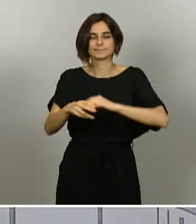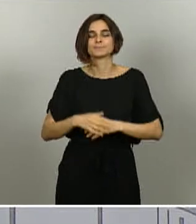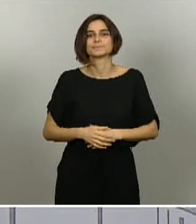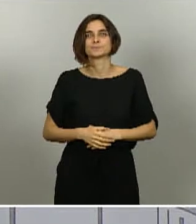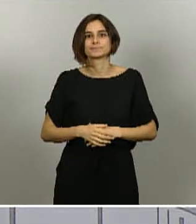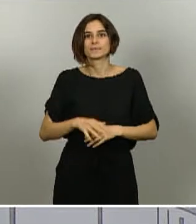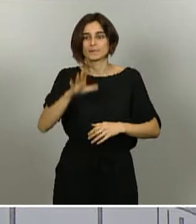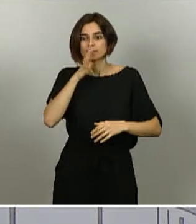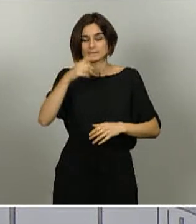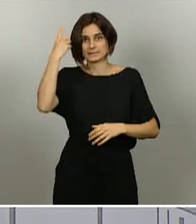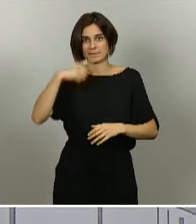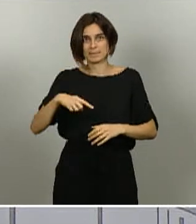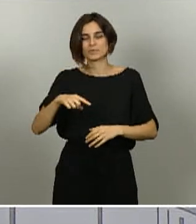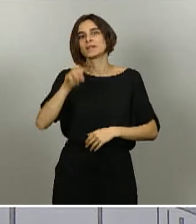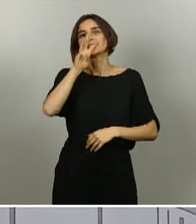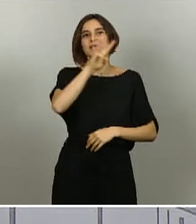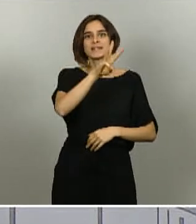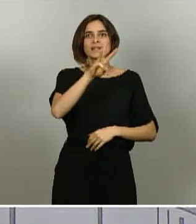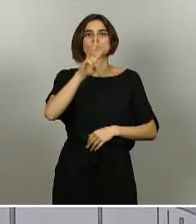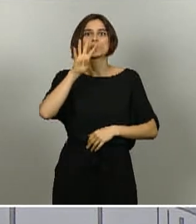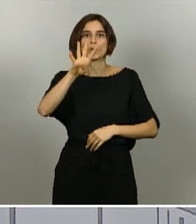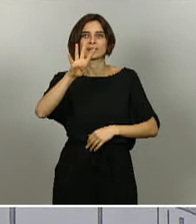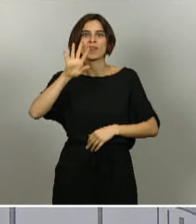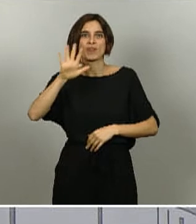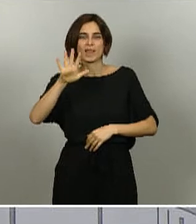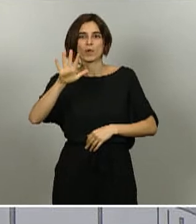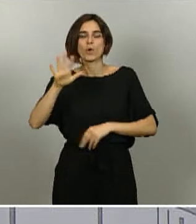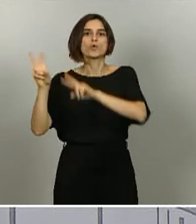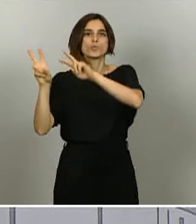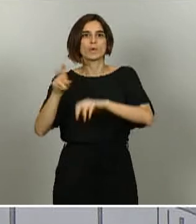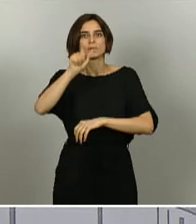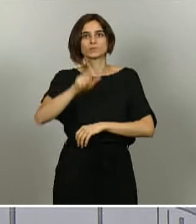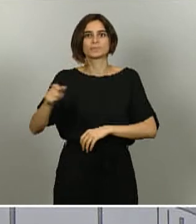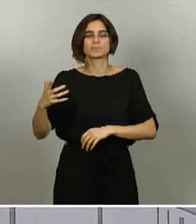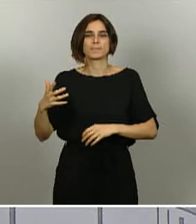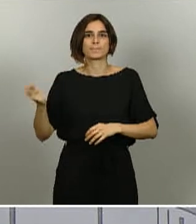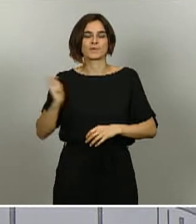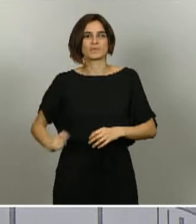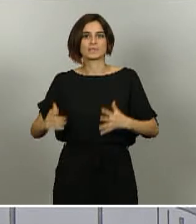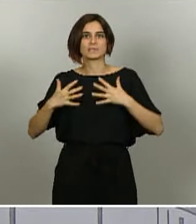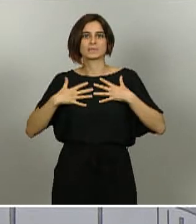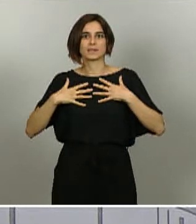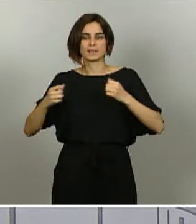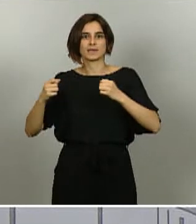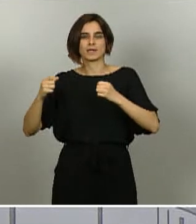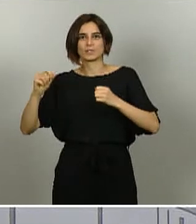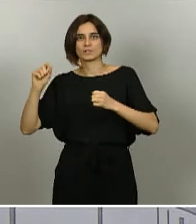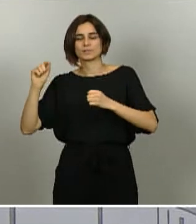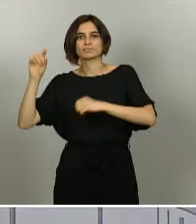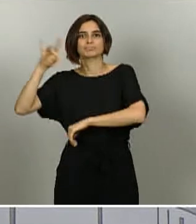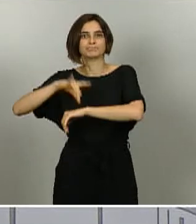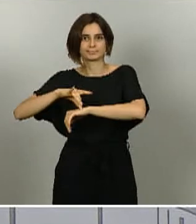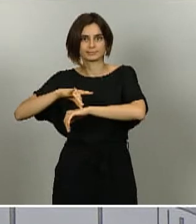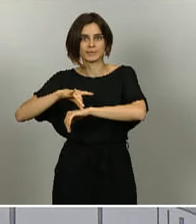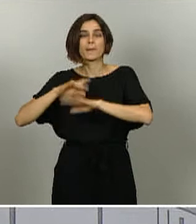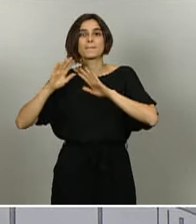ayer 345 nuevos sanitarios, pero los notificados en los últimos,